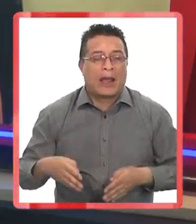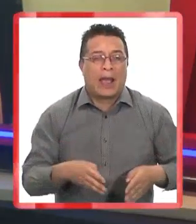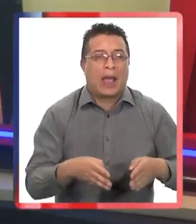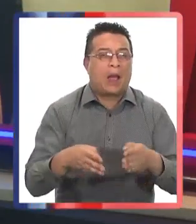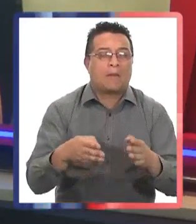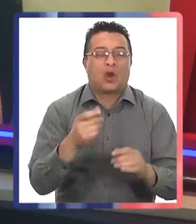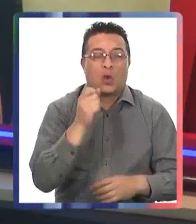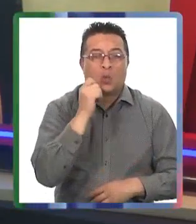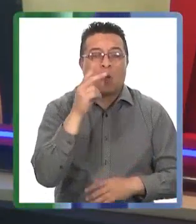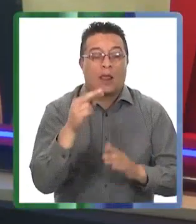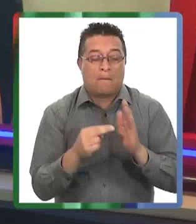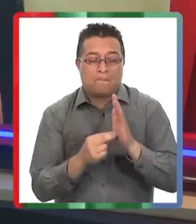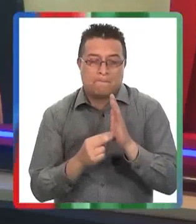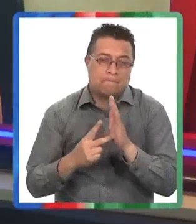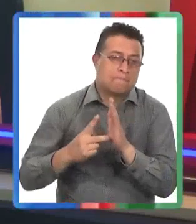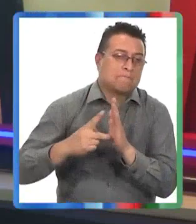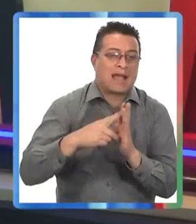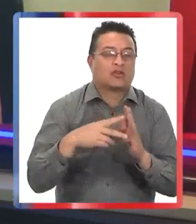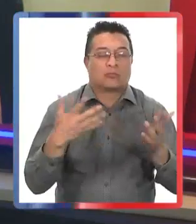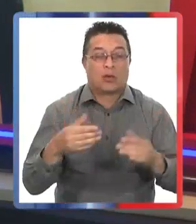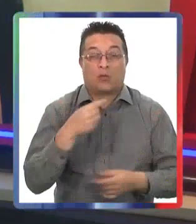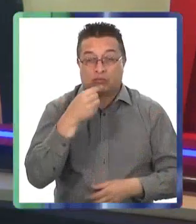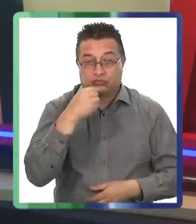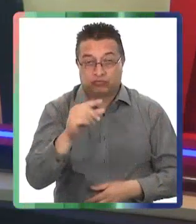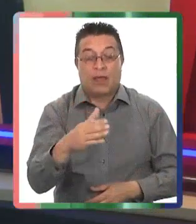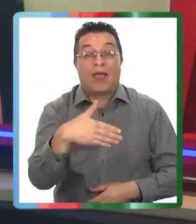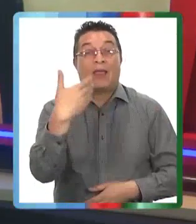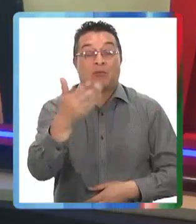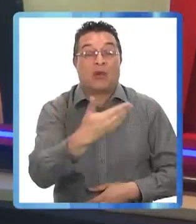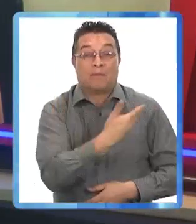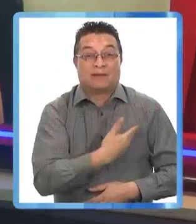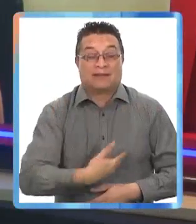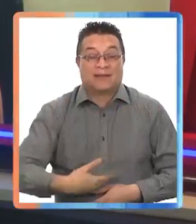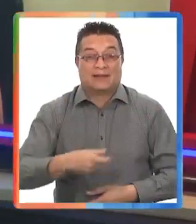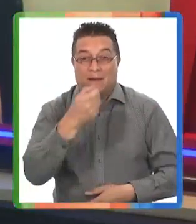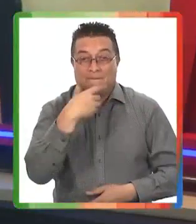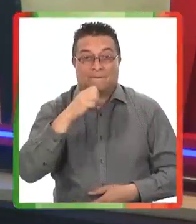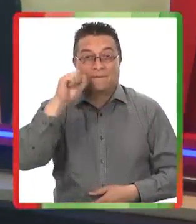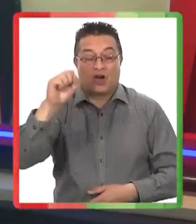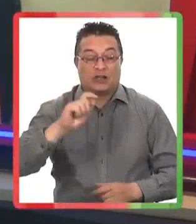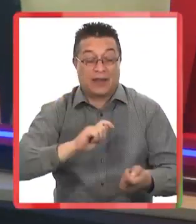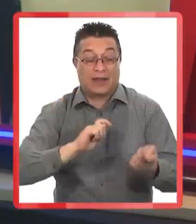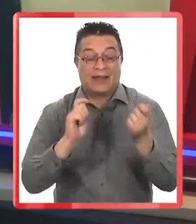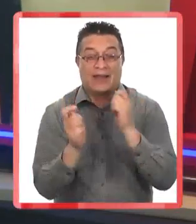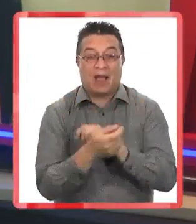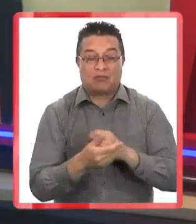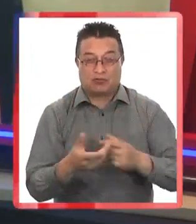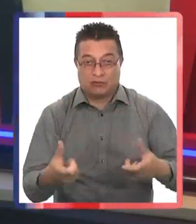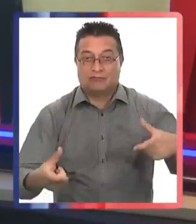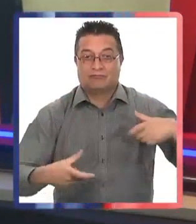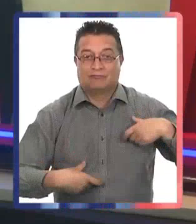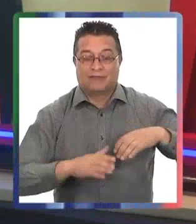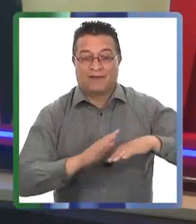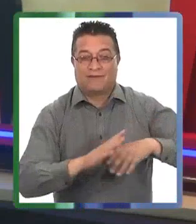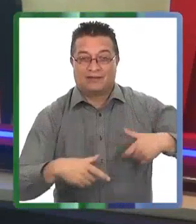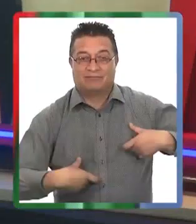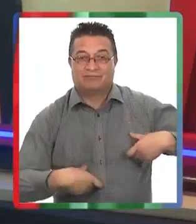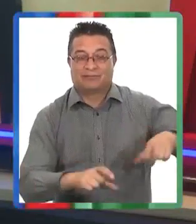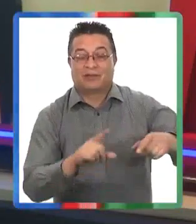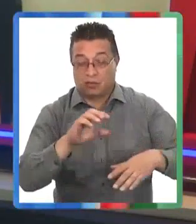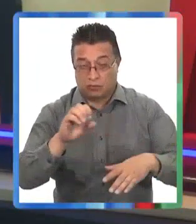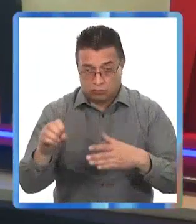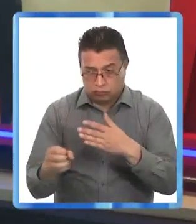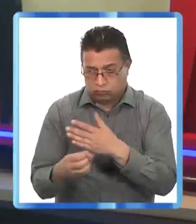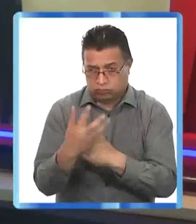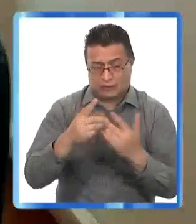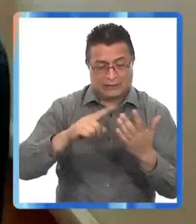cuando el presidente Gabriel Boric entregue su mandato? ¿Habrá cambiado el campo chileno? ¿Lo habremos modernizado? ¿Habremos tecnificado el riego realmente? ¿Cuánto